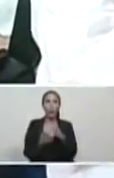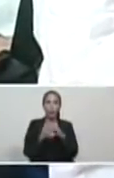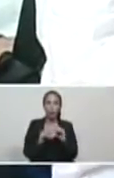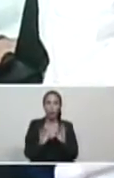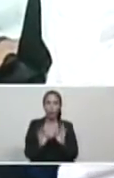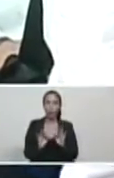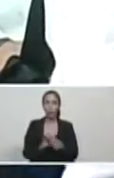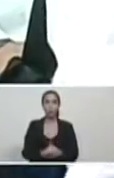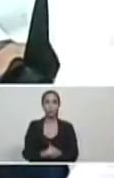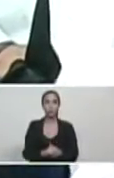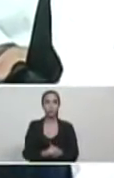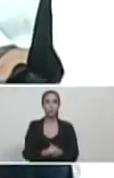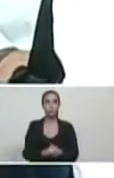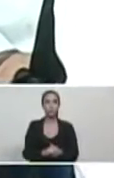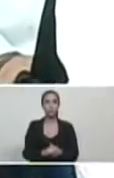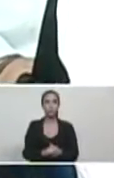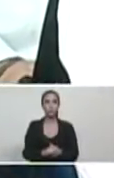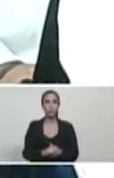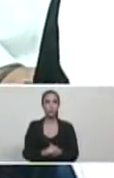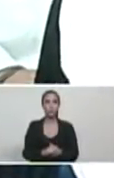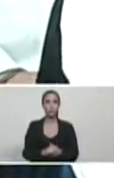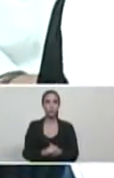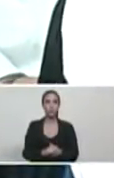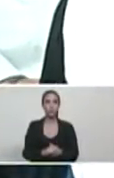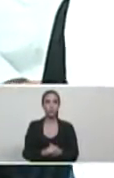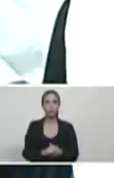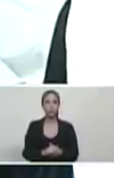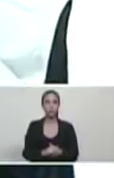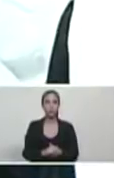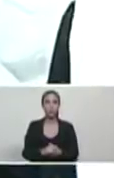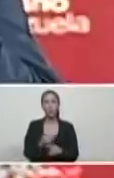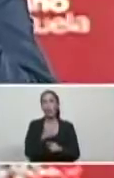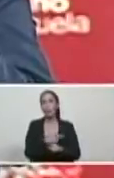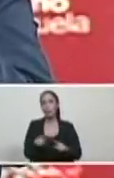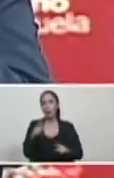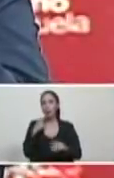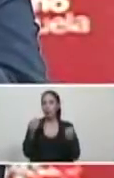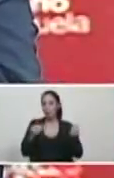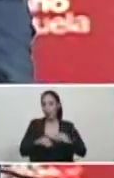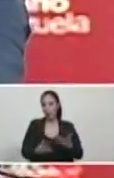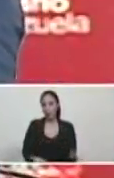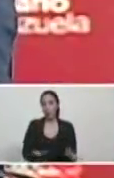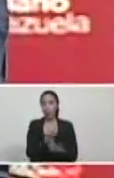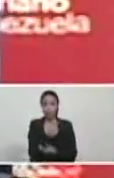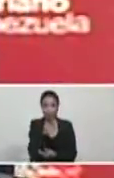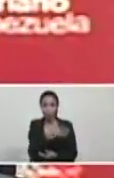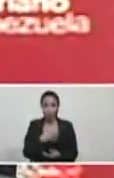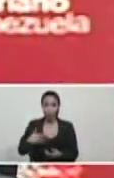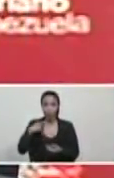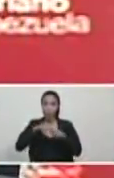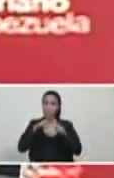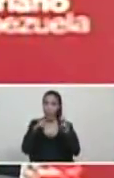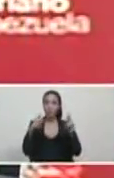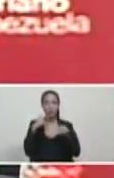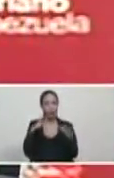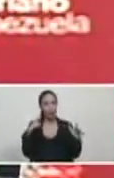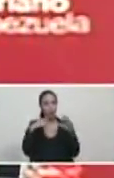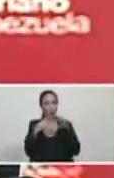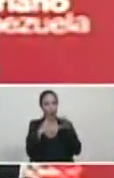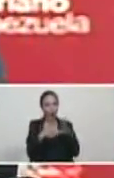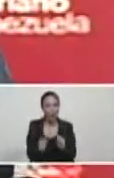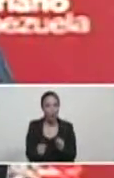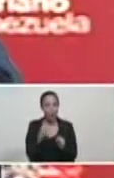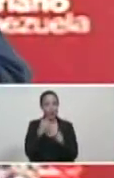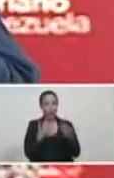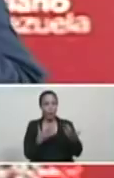Pero adicionalmente, como usted nos ha dicho, si nosotros queremos la paz, tenemos que prepararnos para